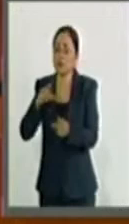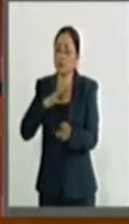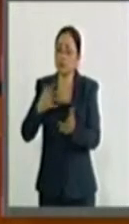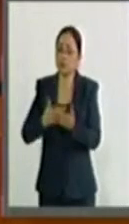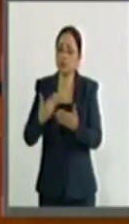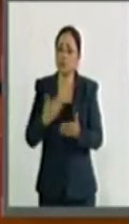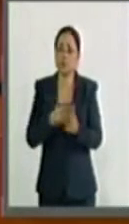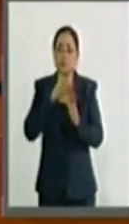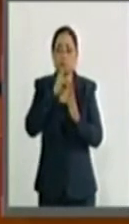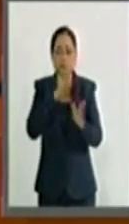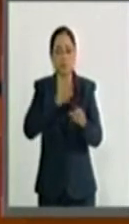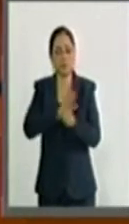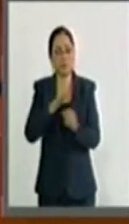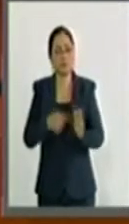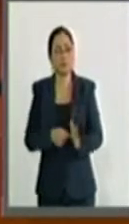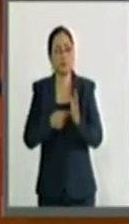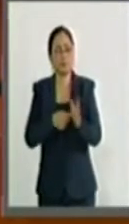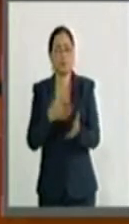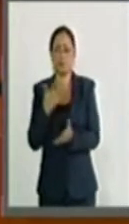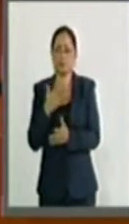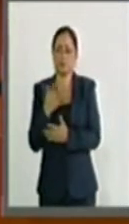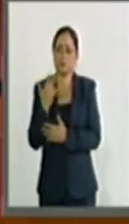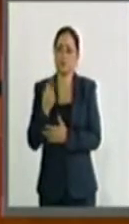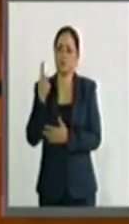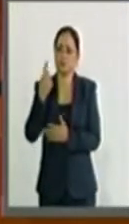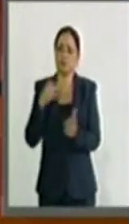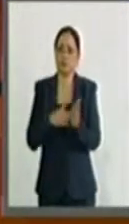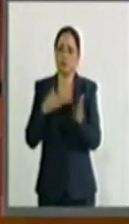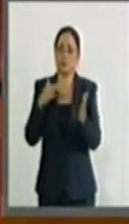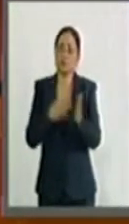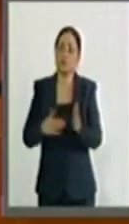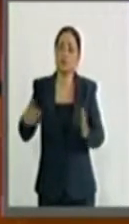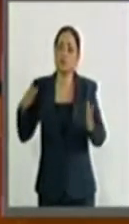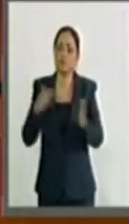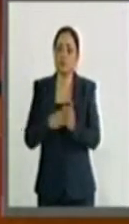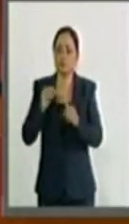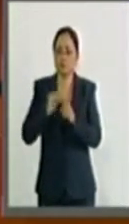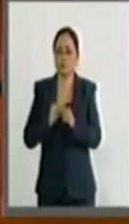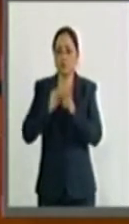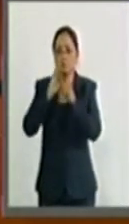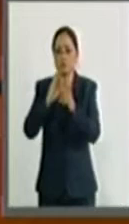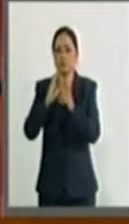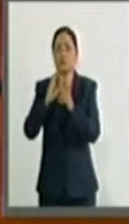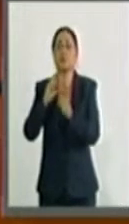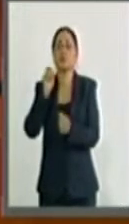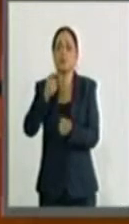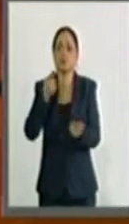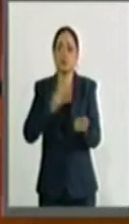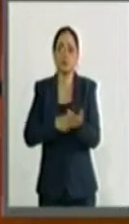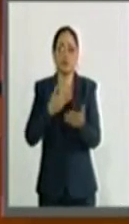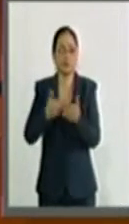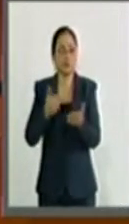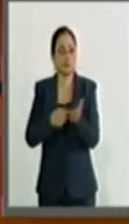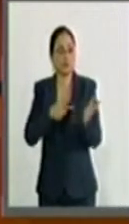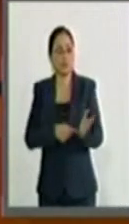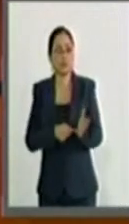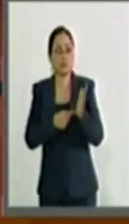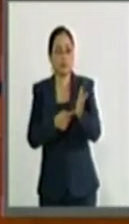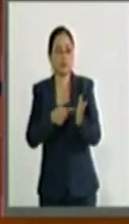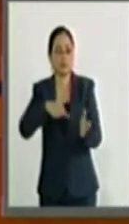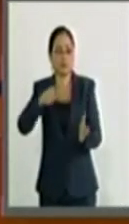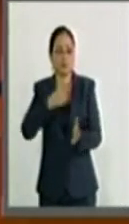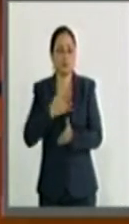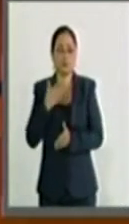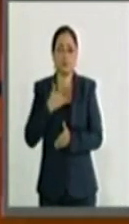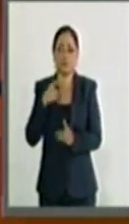un incremento de más de 51 mil millones, por lo que en el presente dictamen se